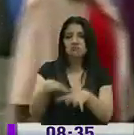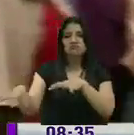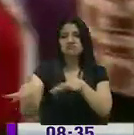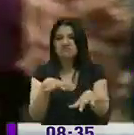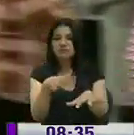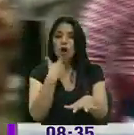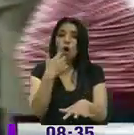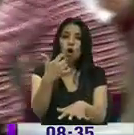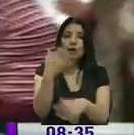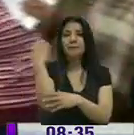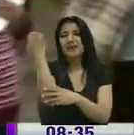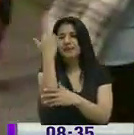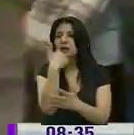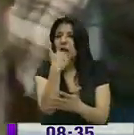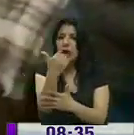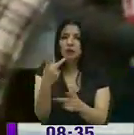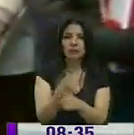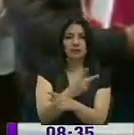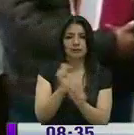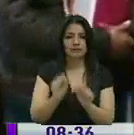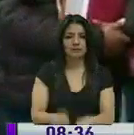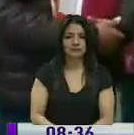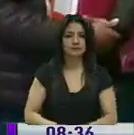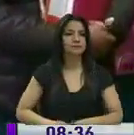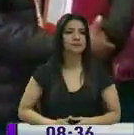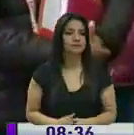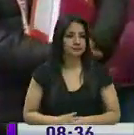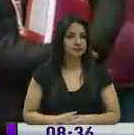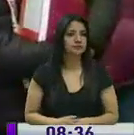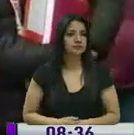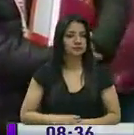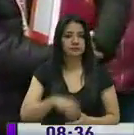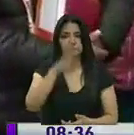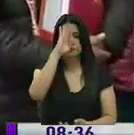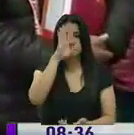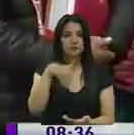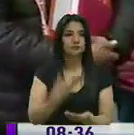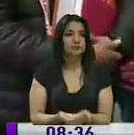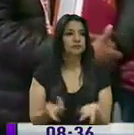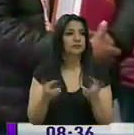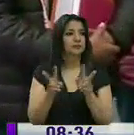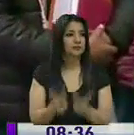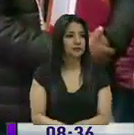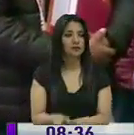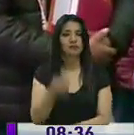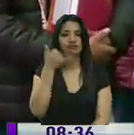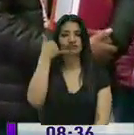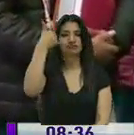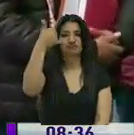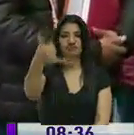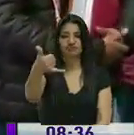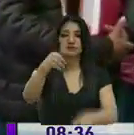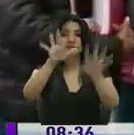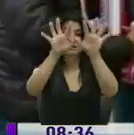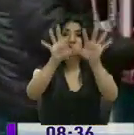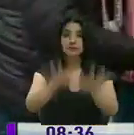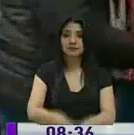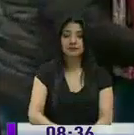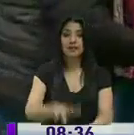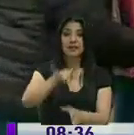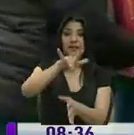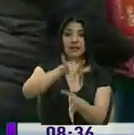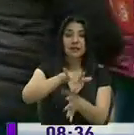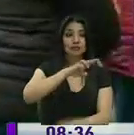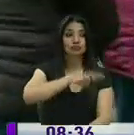el caso también de delincuencia y la policía también llega de manera inmediata sino también pueden comunicarse con la secretaría de riesgos del municipio de